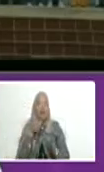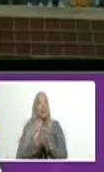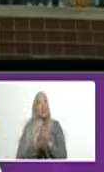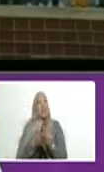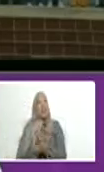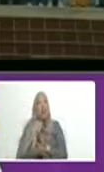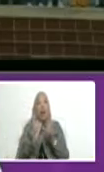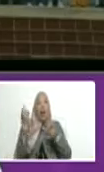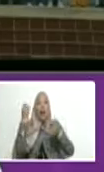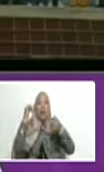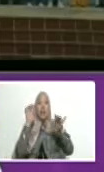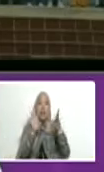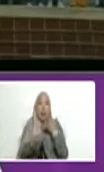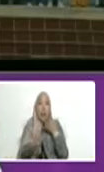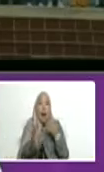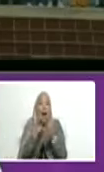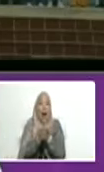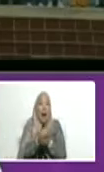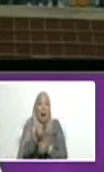viernes y está Karol G